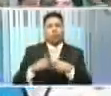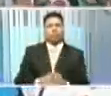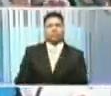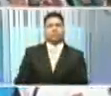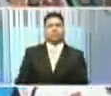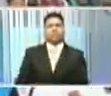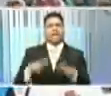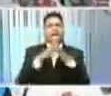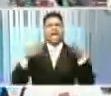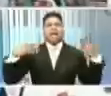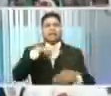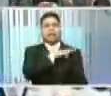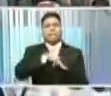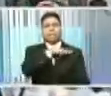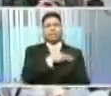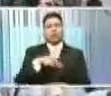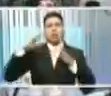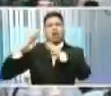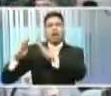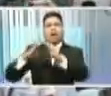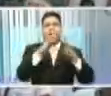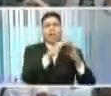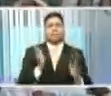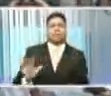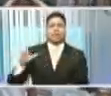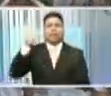La gran misión Hogares de la Patria.